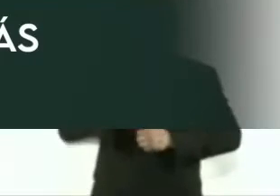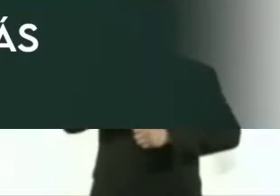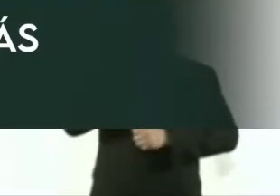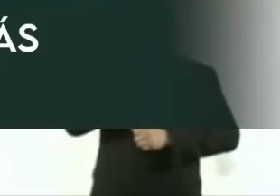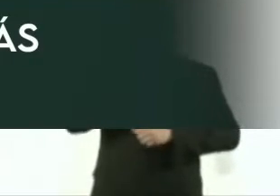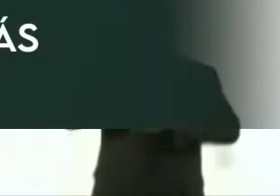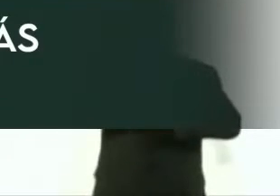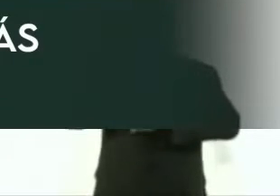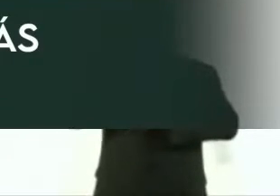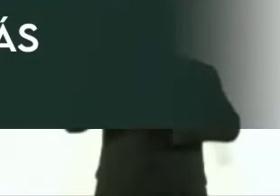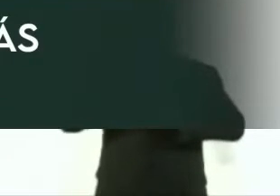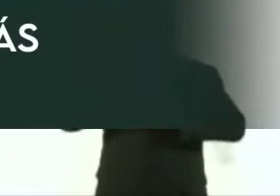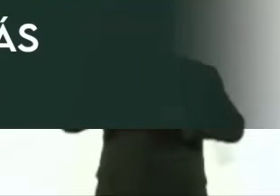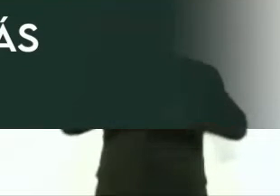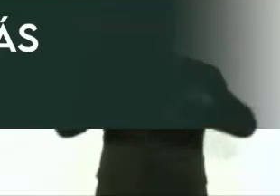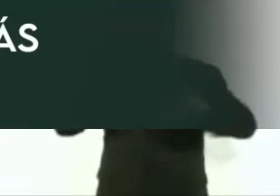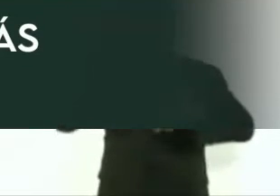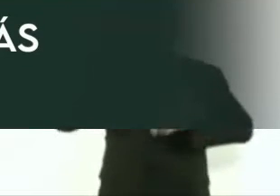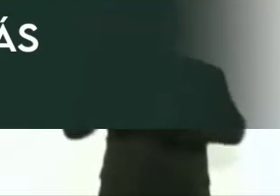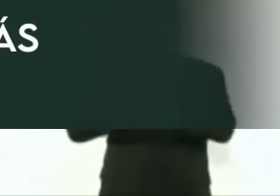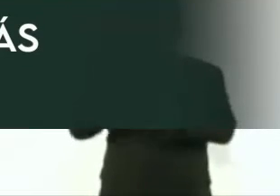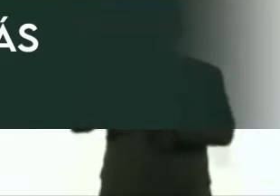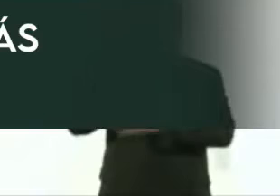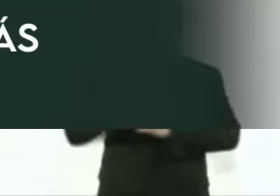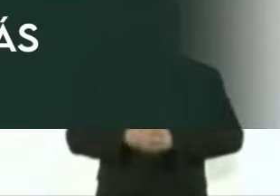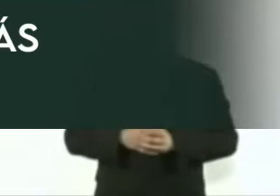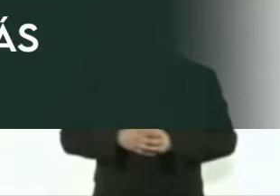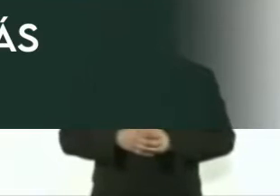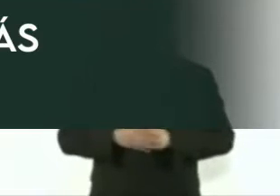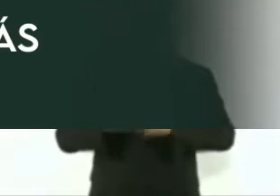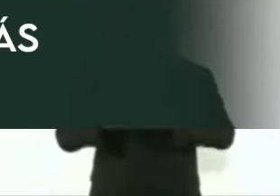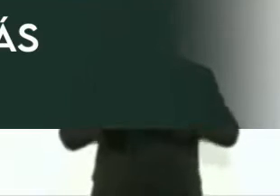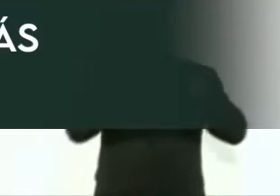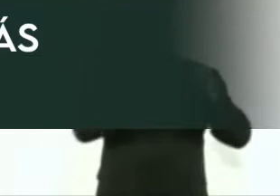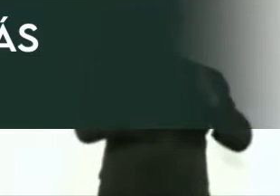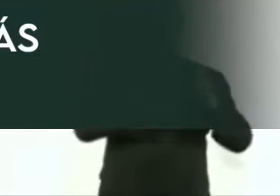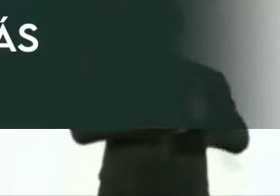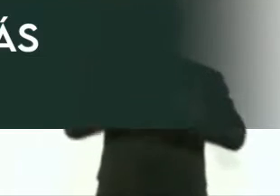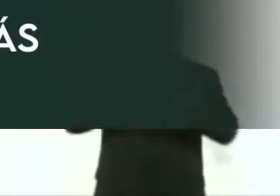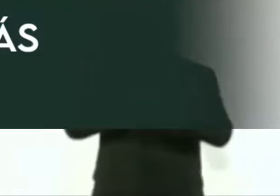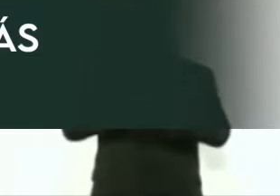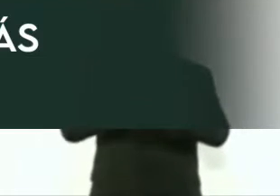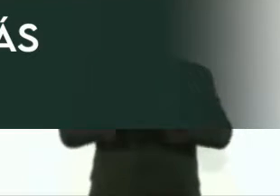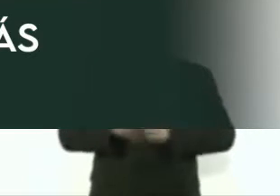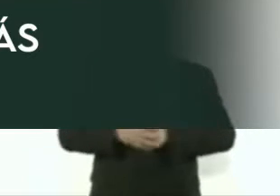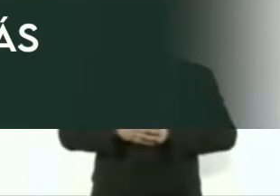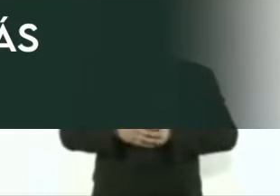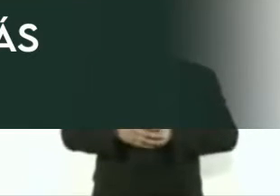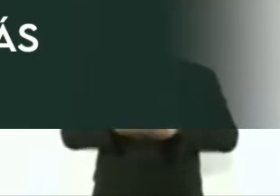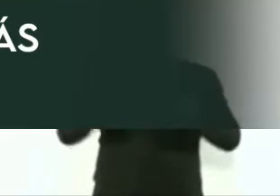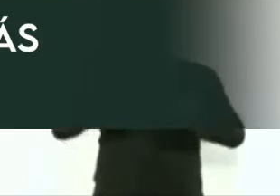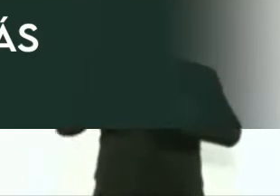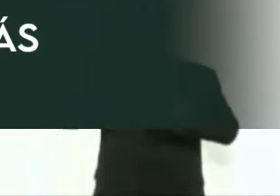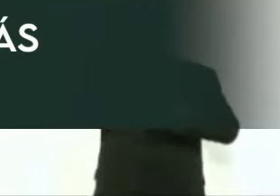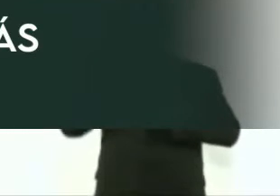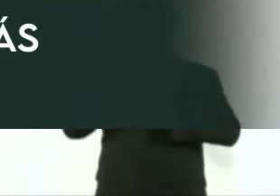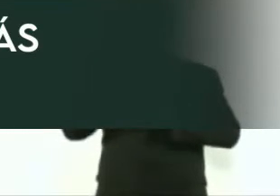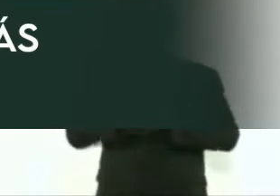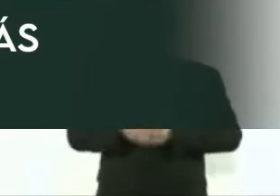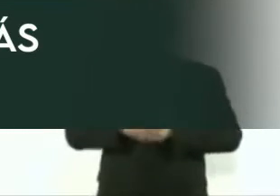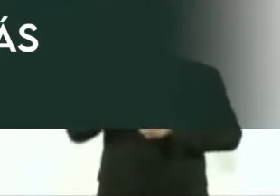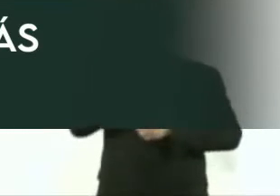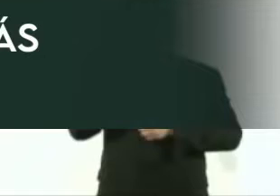En una ronda de preguntas y respuestas, Sheinbaum expresó que la Ciudad de México es la más hermosa del mundo por su diversidad, actividades culturales y